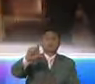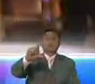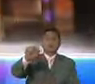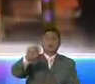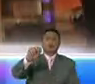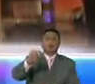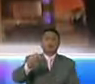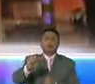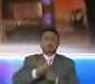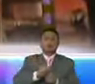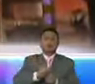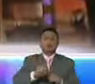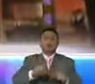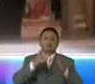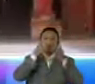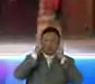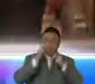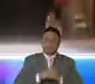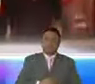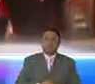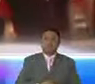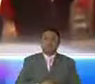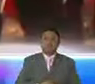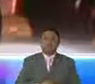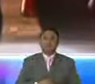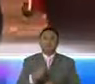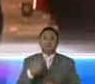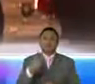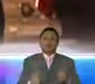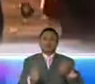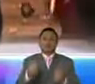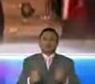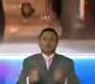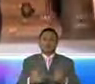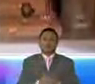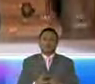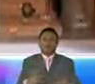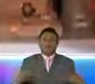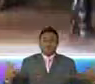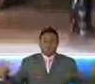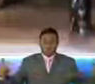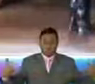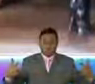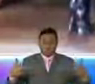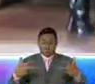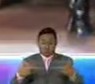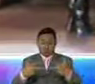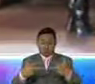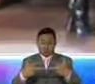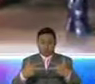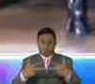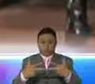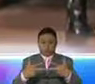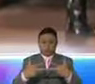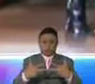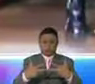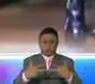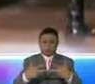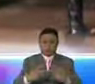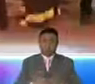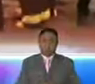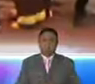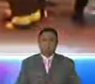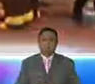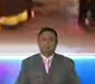de la avenida 6 de diciembre. Al parecer, dos vehículos se habrían impactado de frente en la intersección de ambas